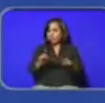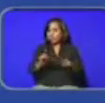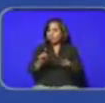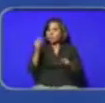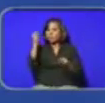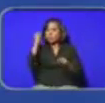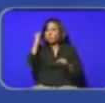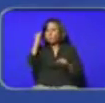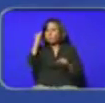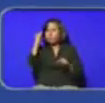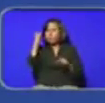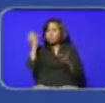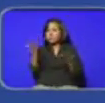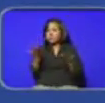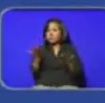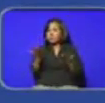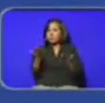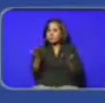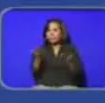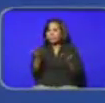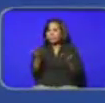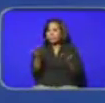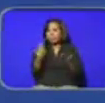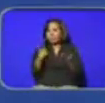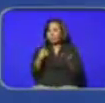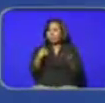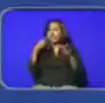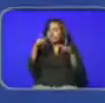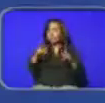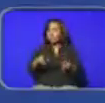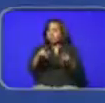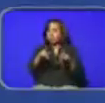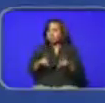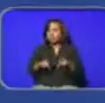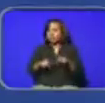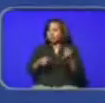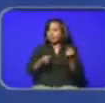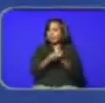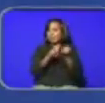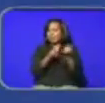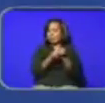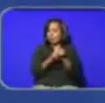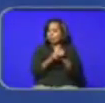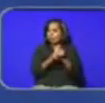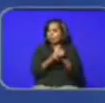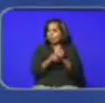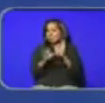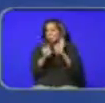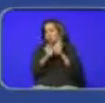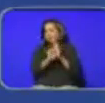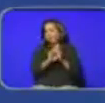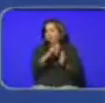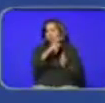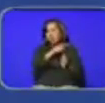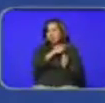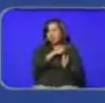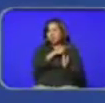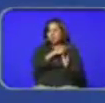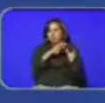haber figuras paralelas o similares a lo que tradicionalmente conocemos como jefe de departamento. Como en este caso van a